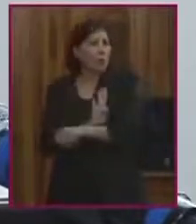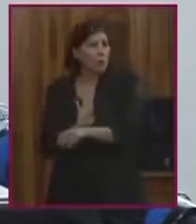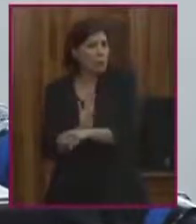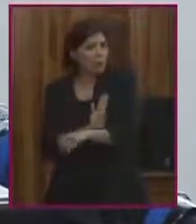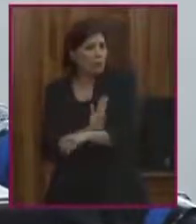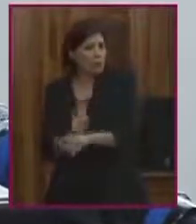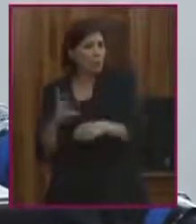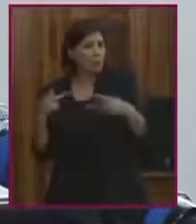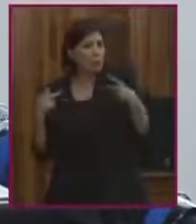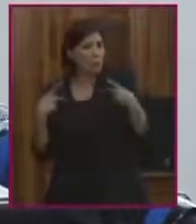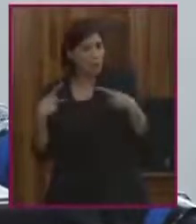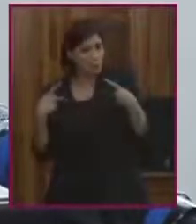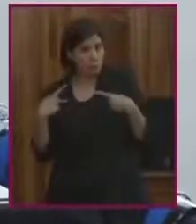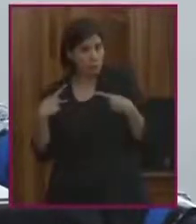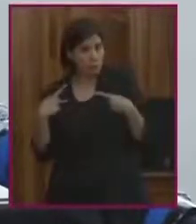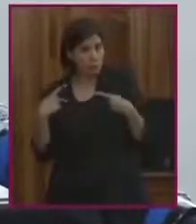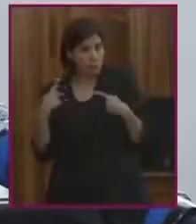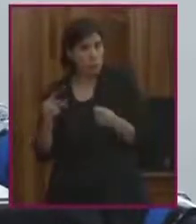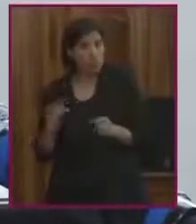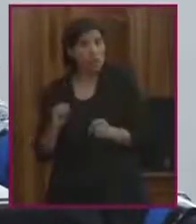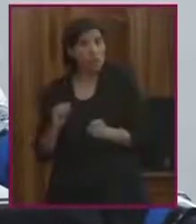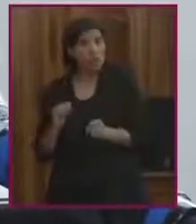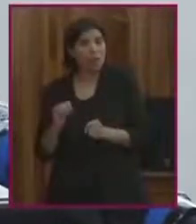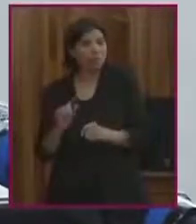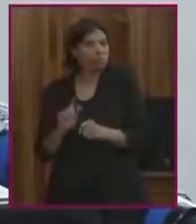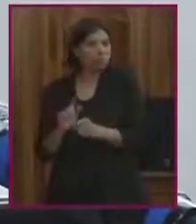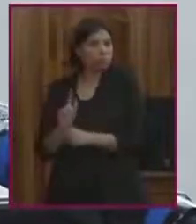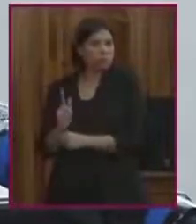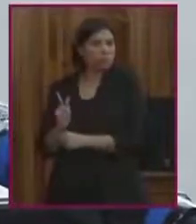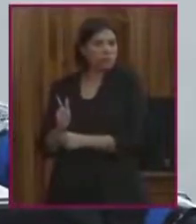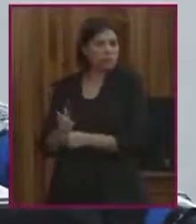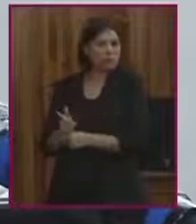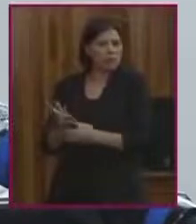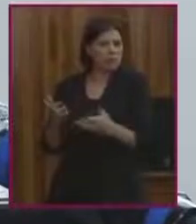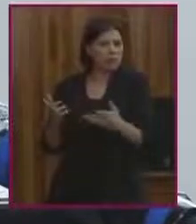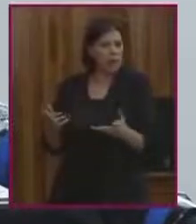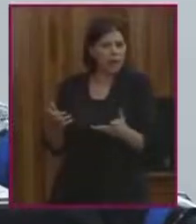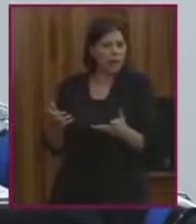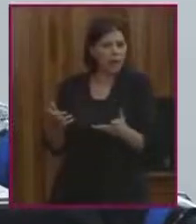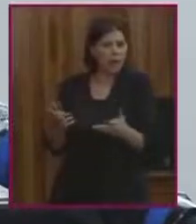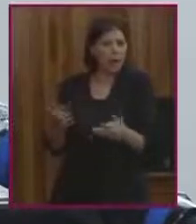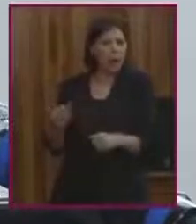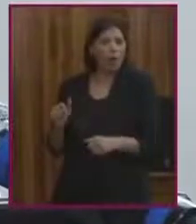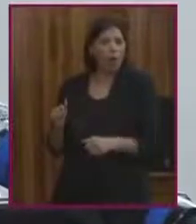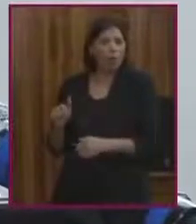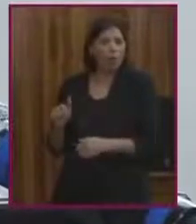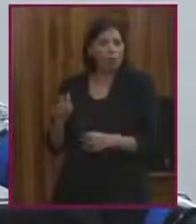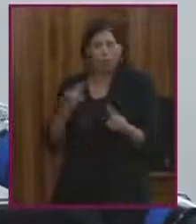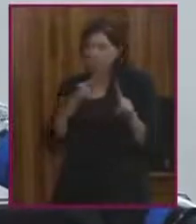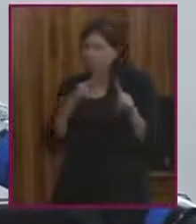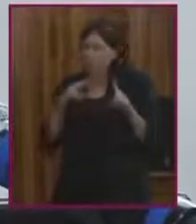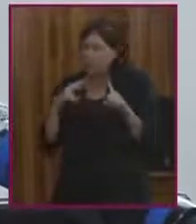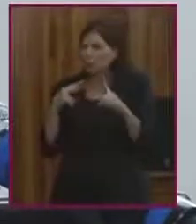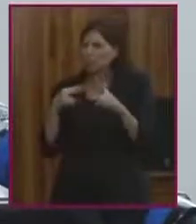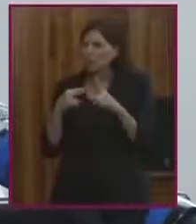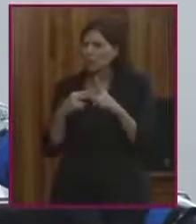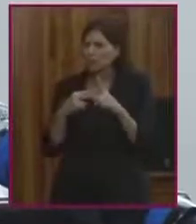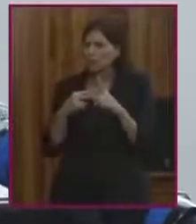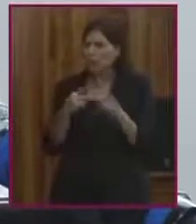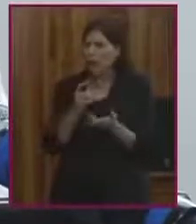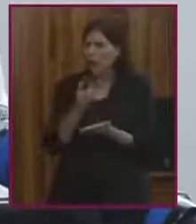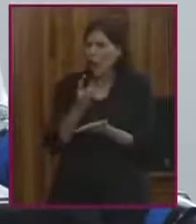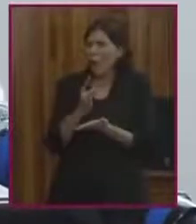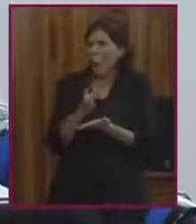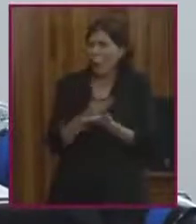sin tener una mirada ecológica amplia, distinta, que mire y que no sea solamente la